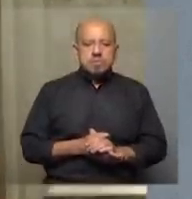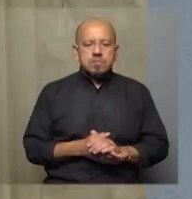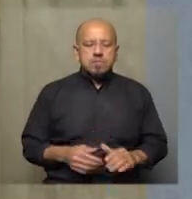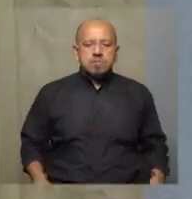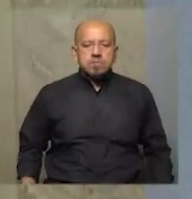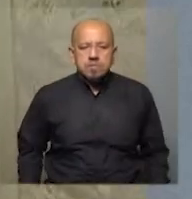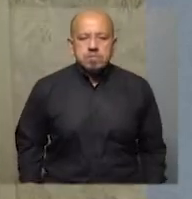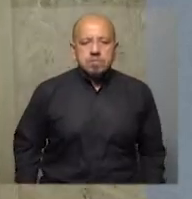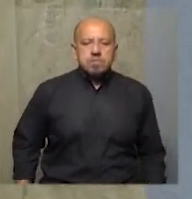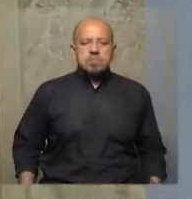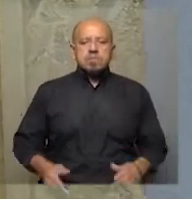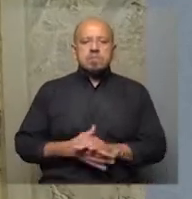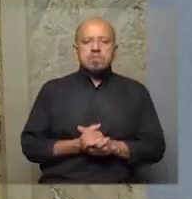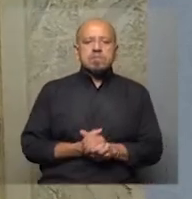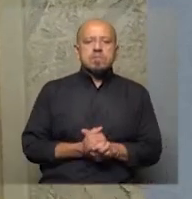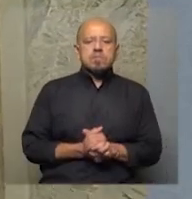ejecutivo